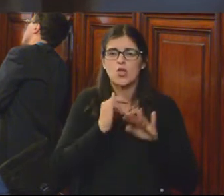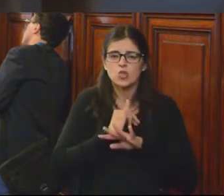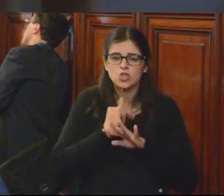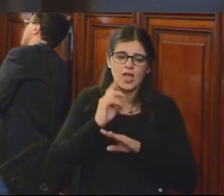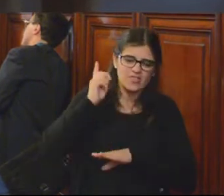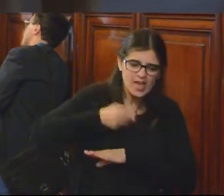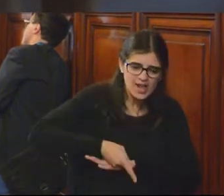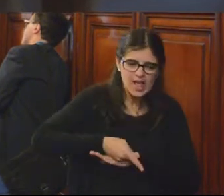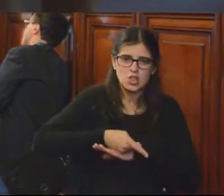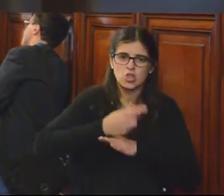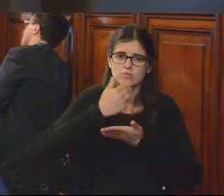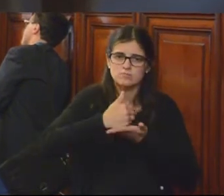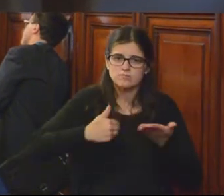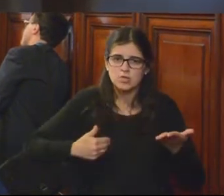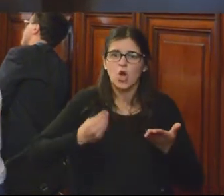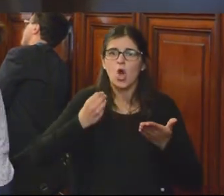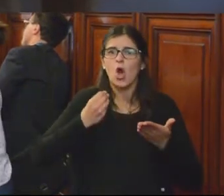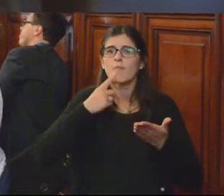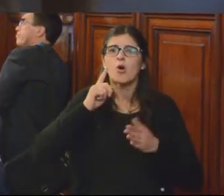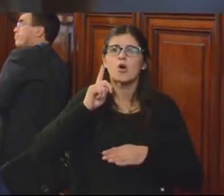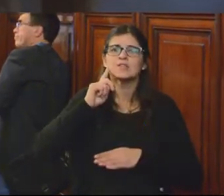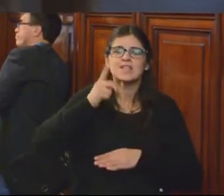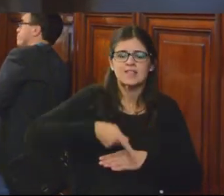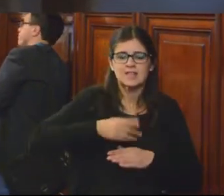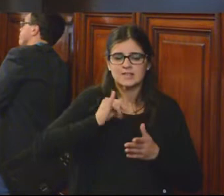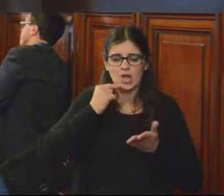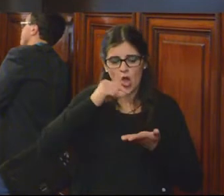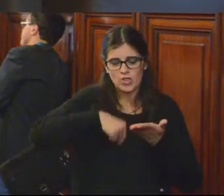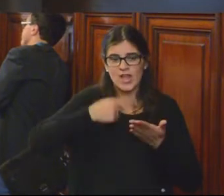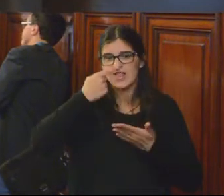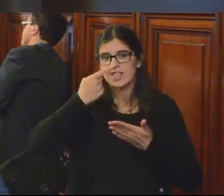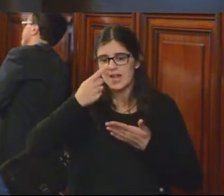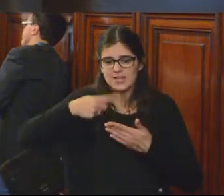decretos, como en el caso de la sentencia relativa a los contratos de interés público.